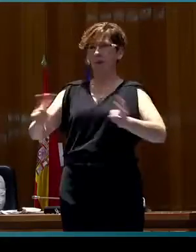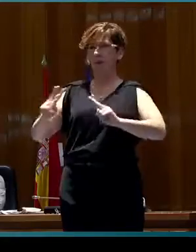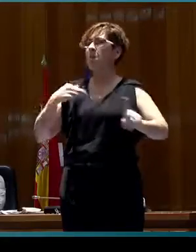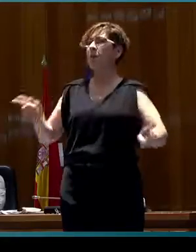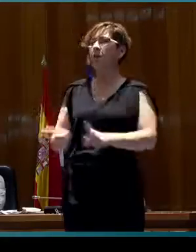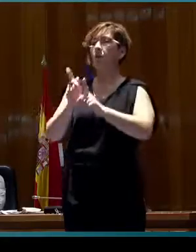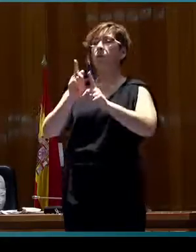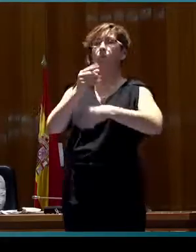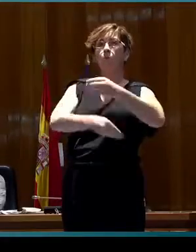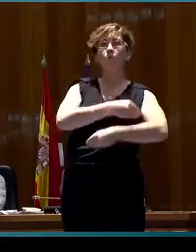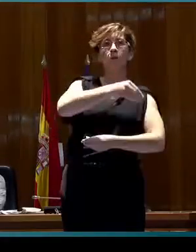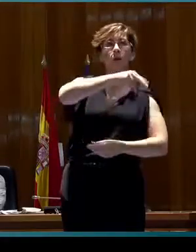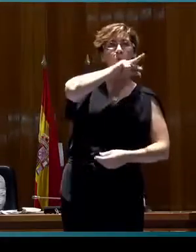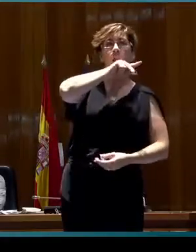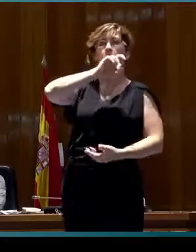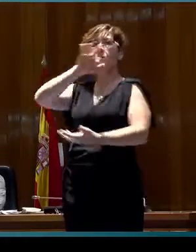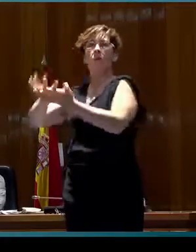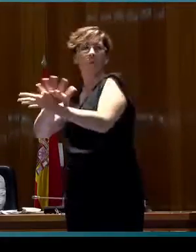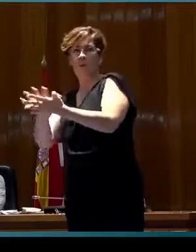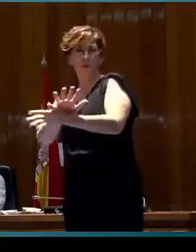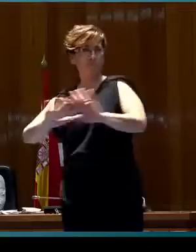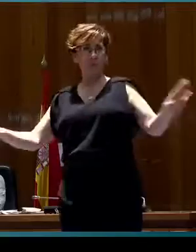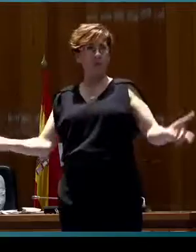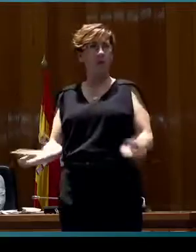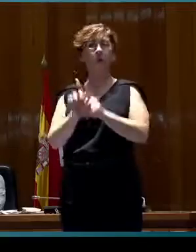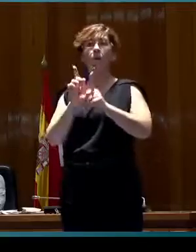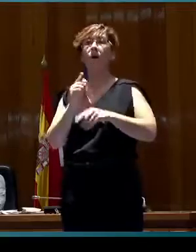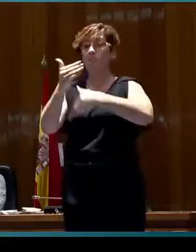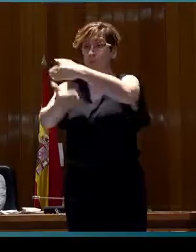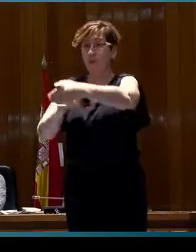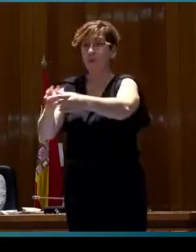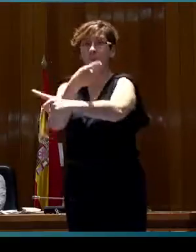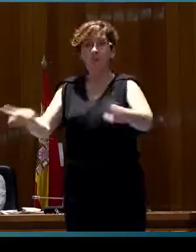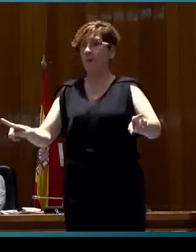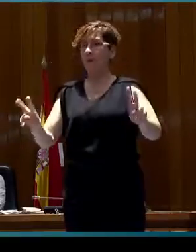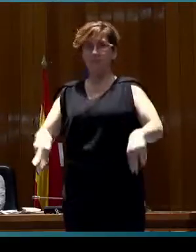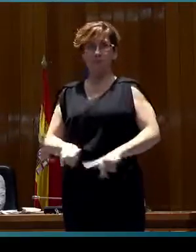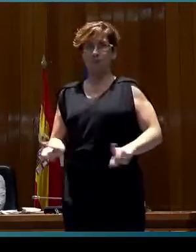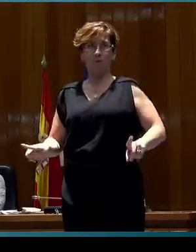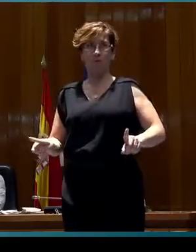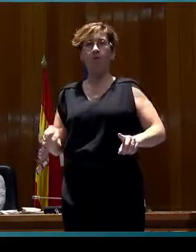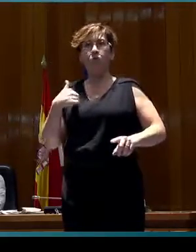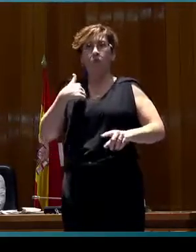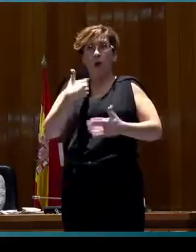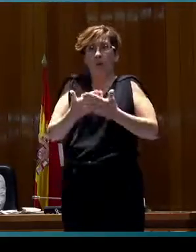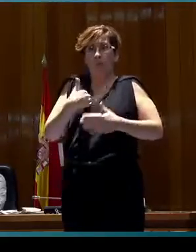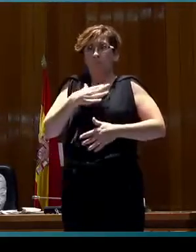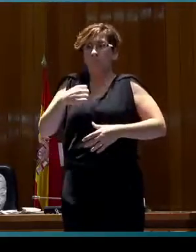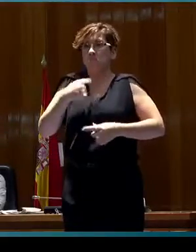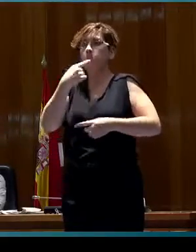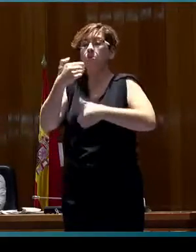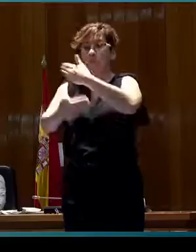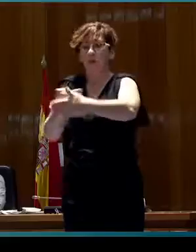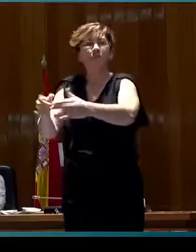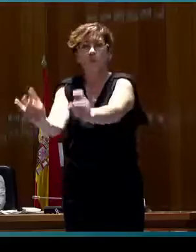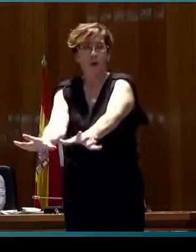orales como la lengua de signos, no podemos decir que sean diferentes. Yo me atrevería a decir que son procesos iguales. E incluso